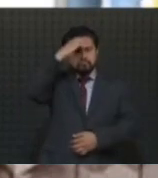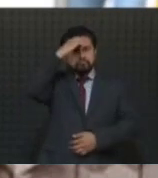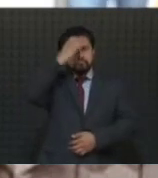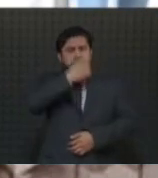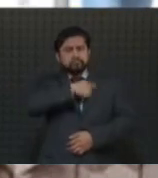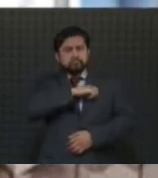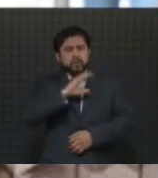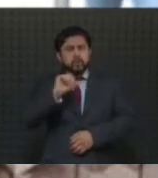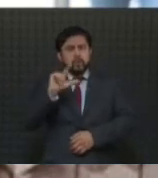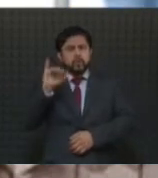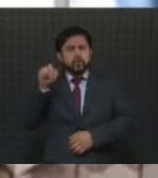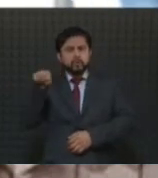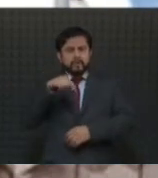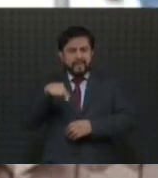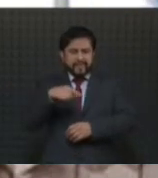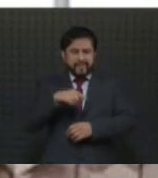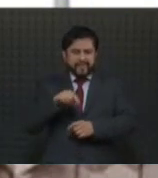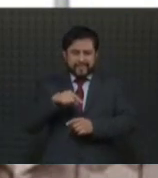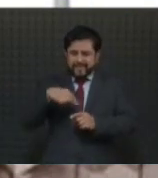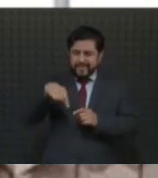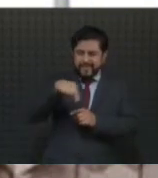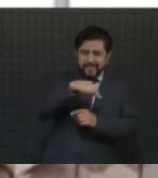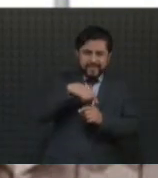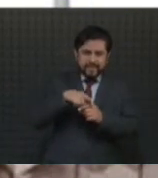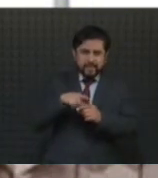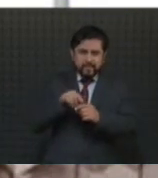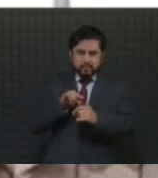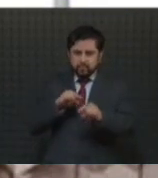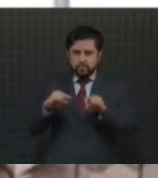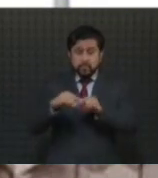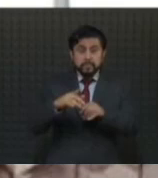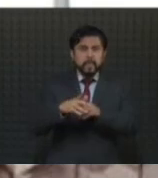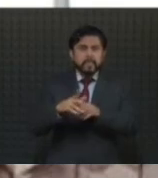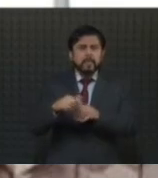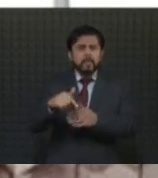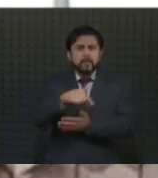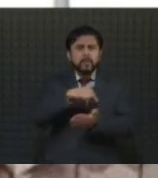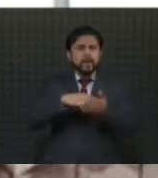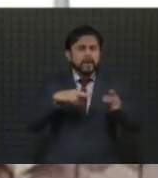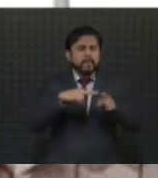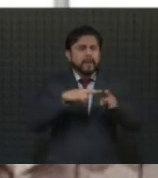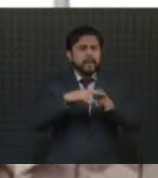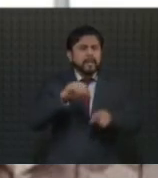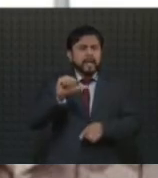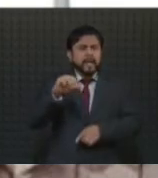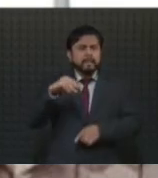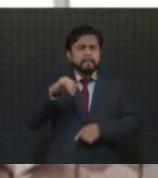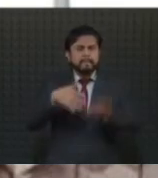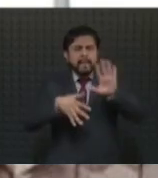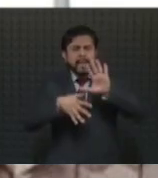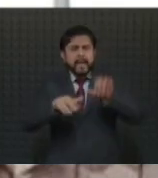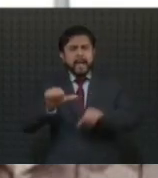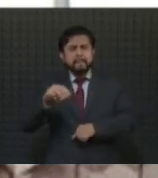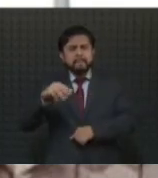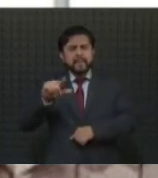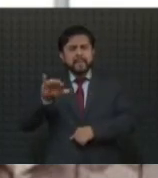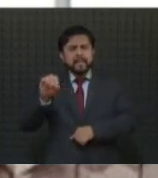en una zona que se llama el Parque de las Américas. Y ahí donde está la glorieta de